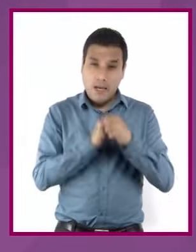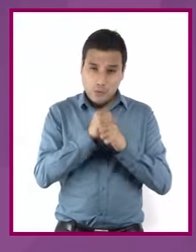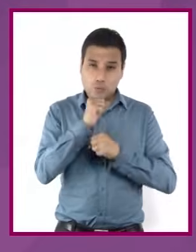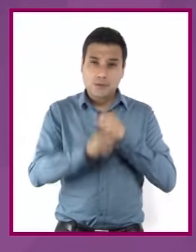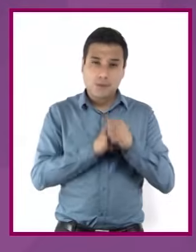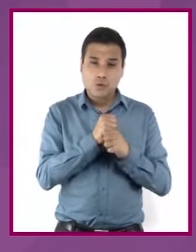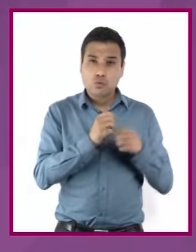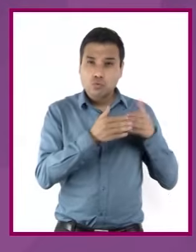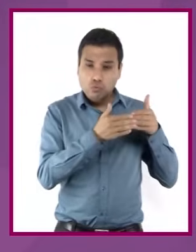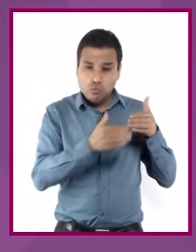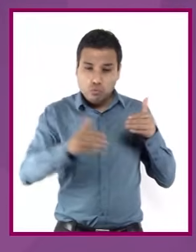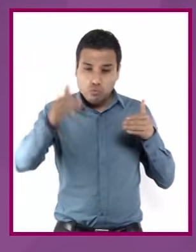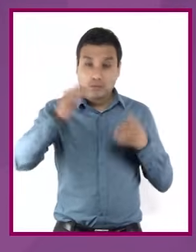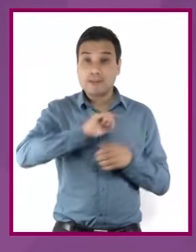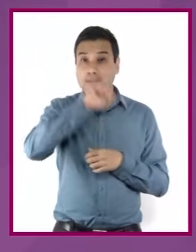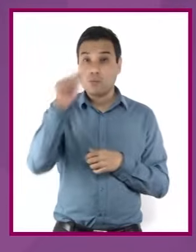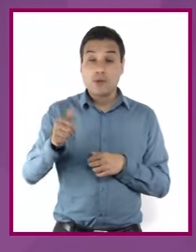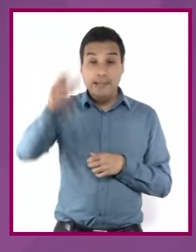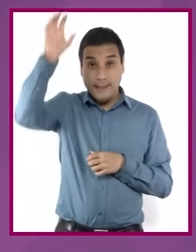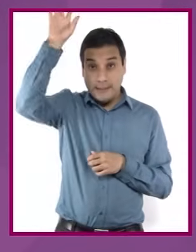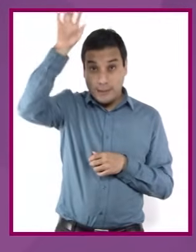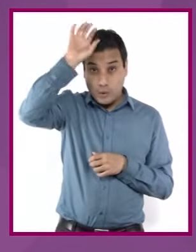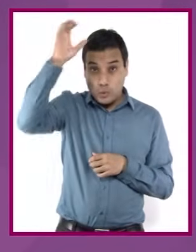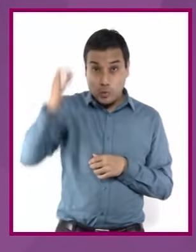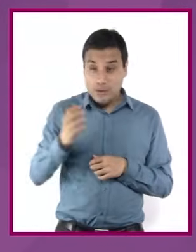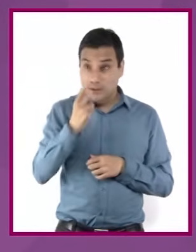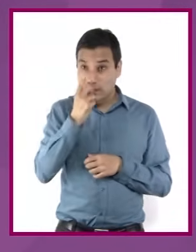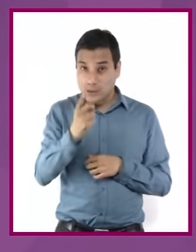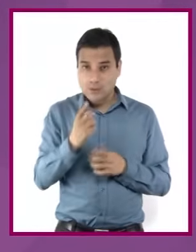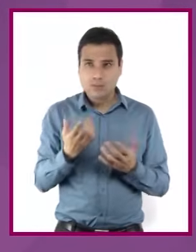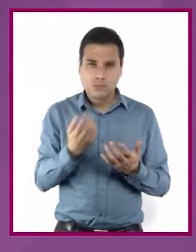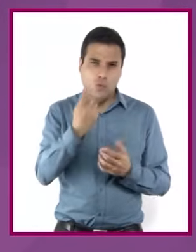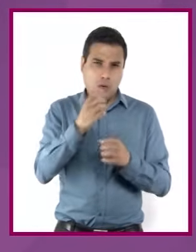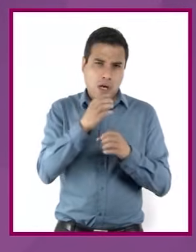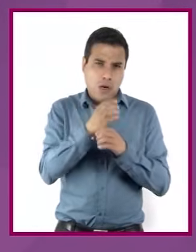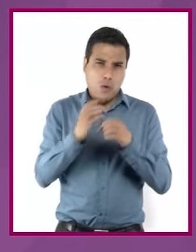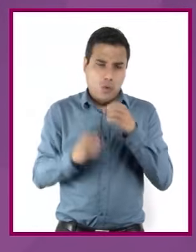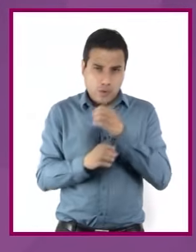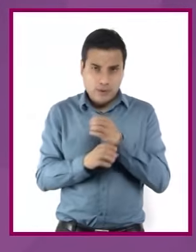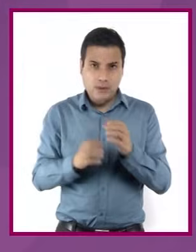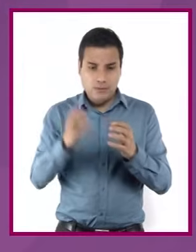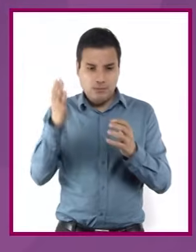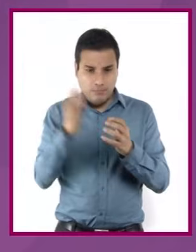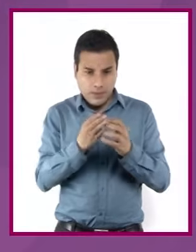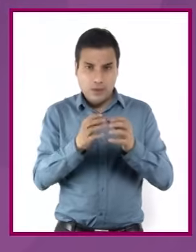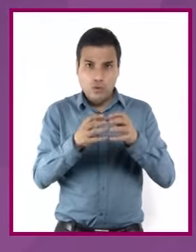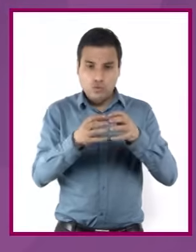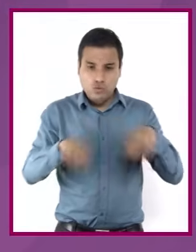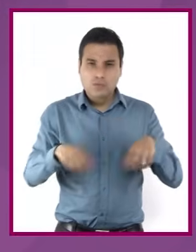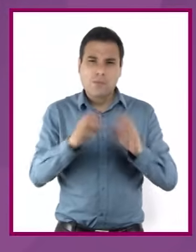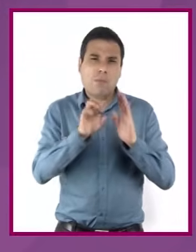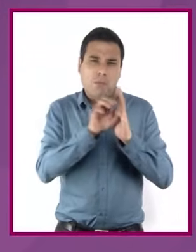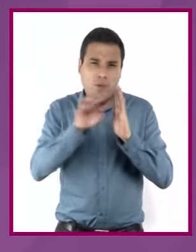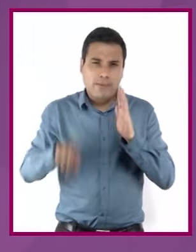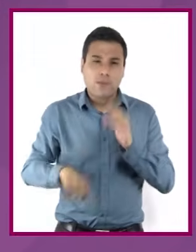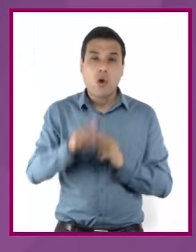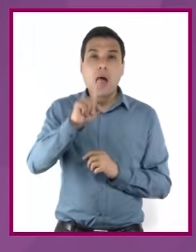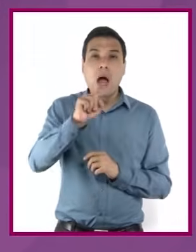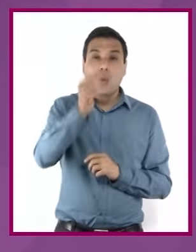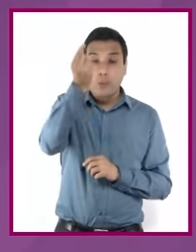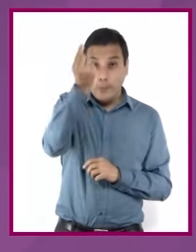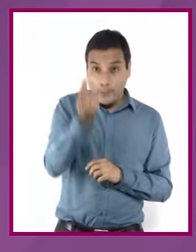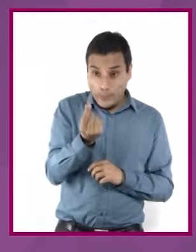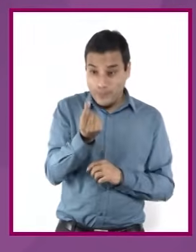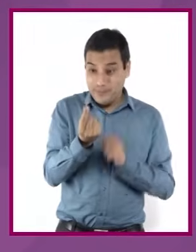retomó sus ideas, quien pensaba que si se divide continuamente una porción de materia, como la gota de agua, llegará un punto en